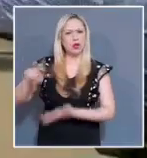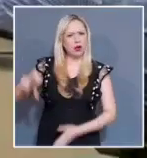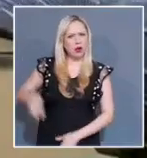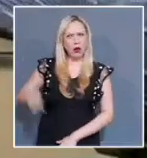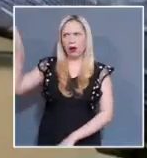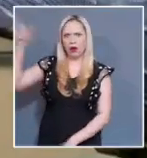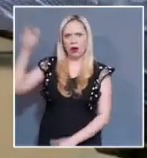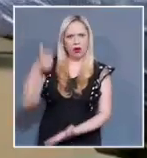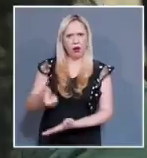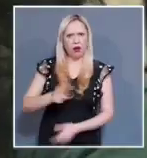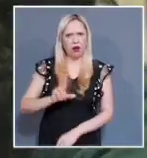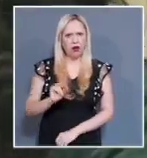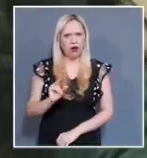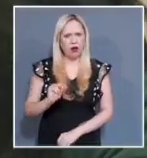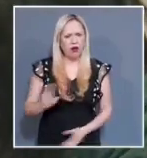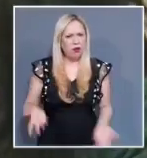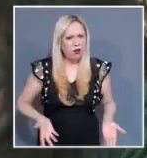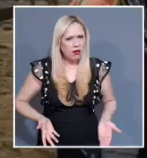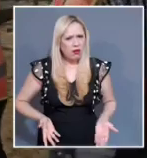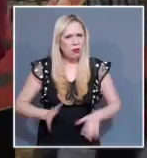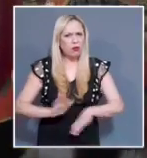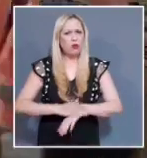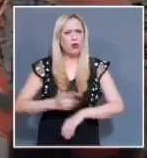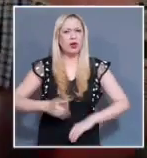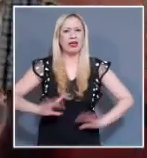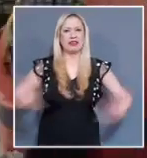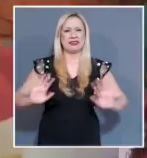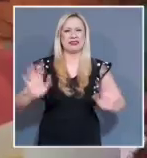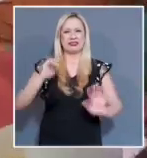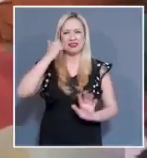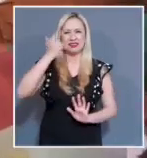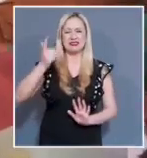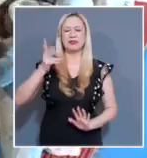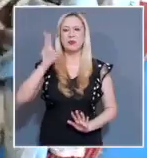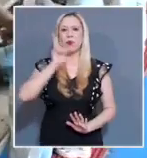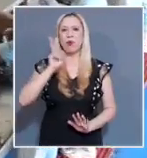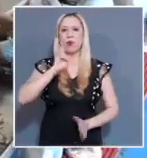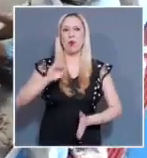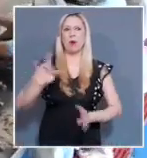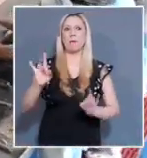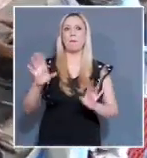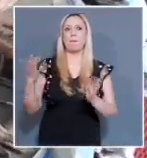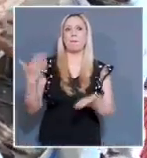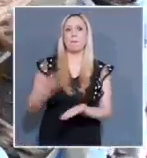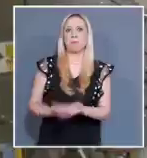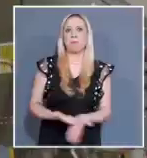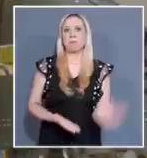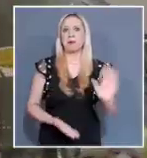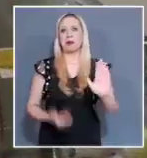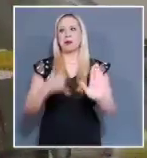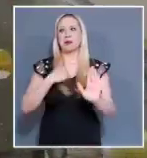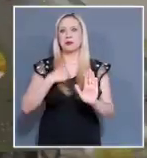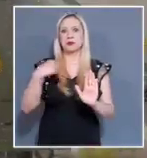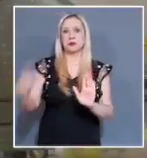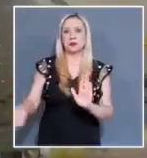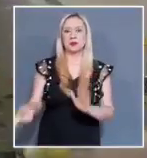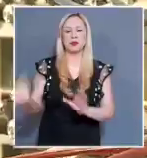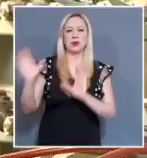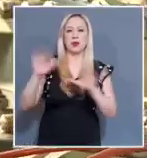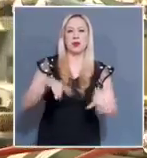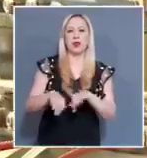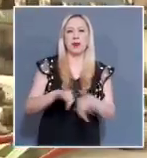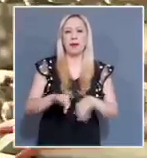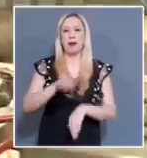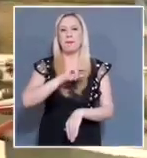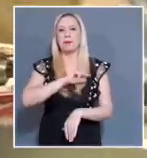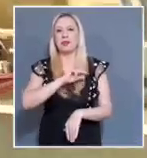relación laboral con la actora y no existen pruebas de que prestó servicios especializados o de ejecución de obras especializadas